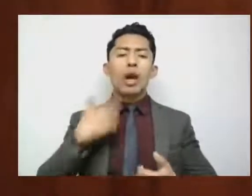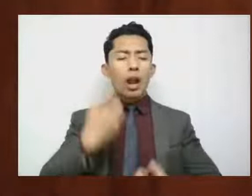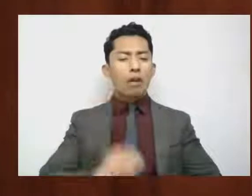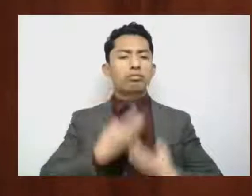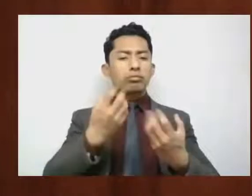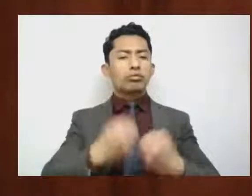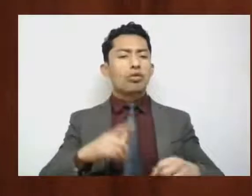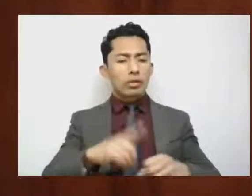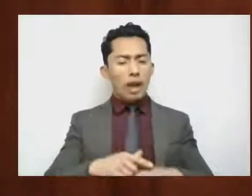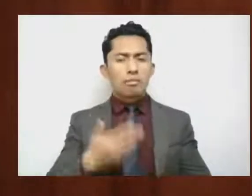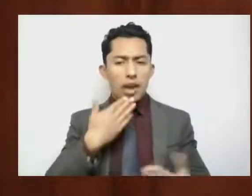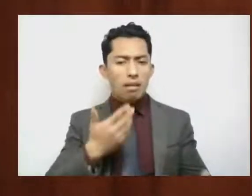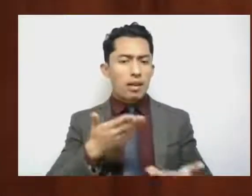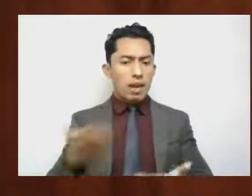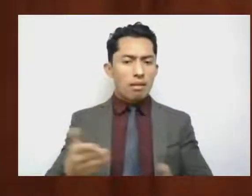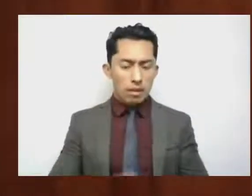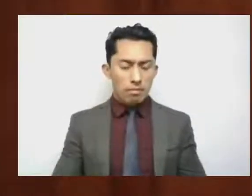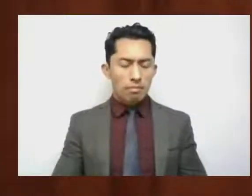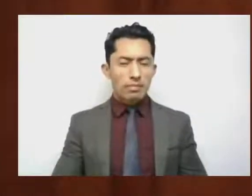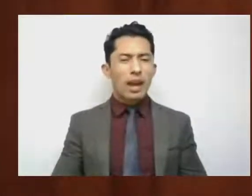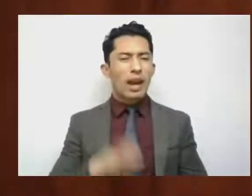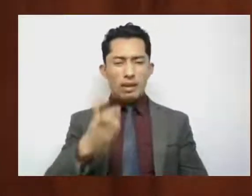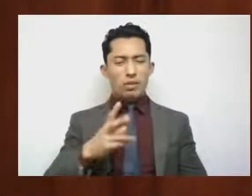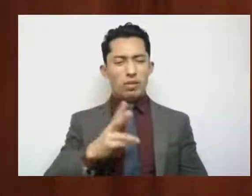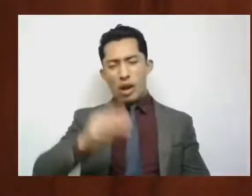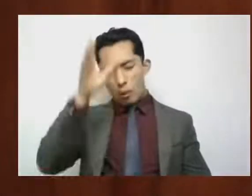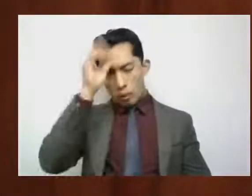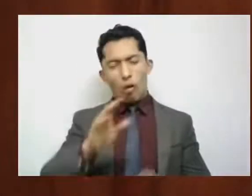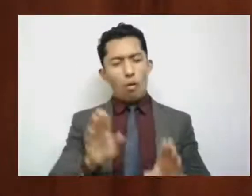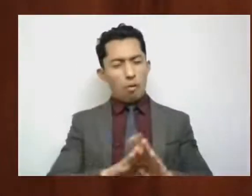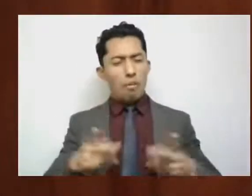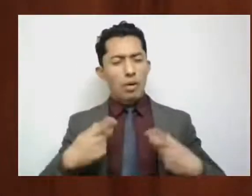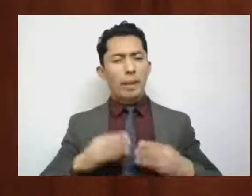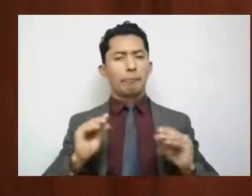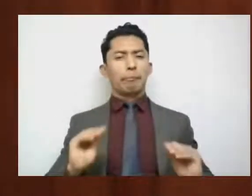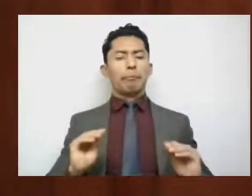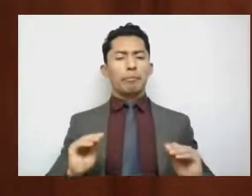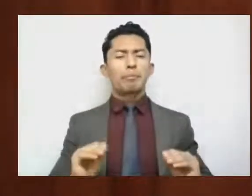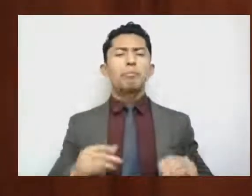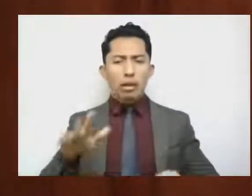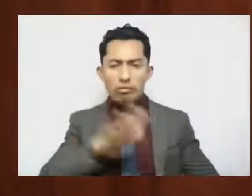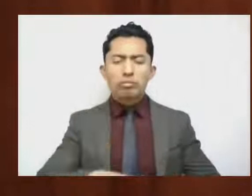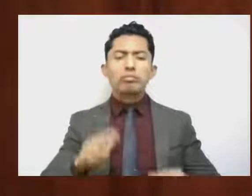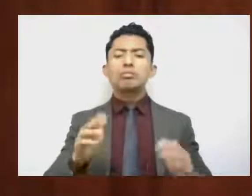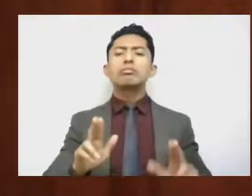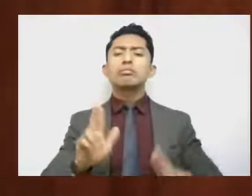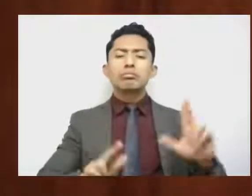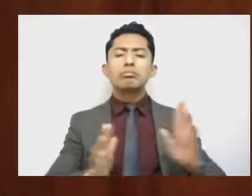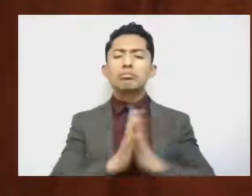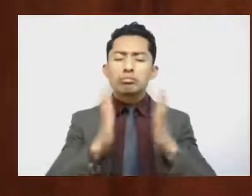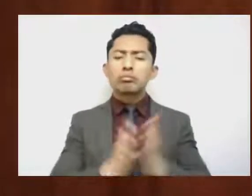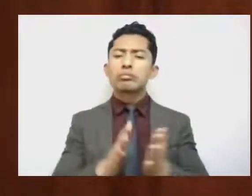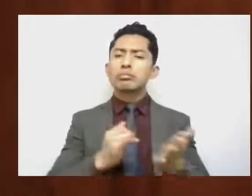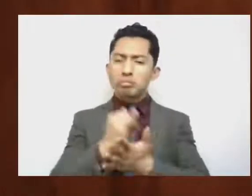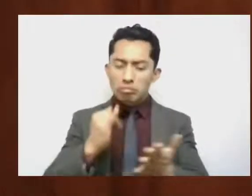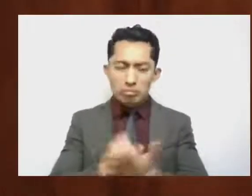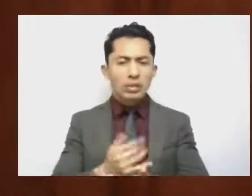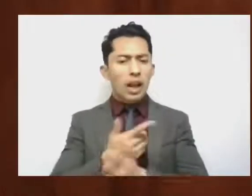Esta situación es inadmisible en una sociedad demócrata y en un Estado de Derecho.